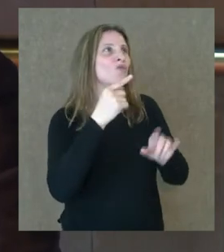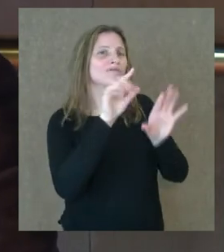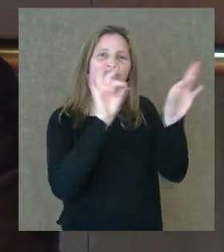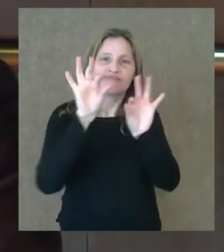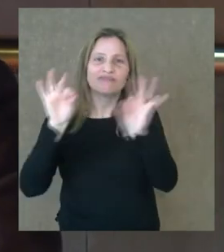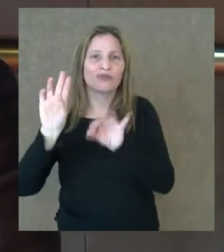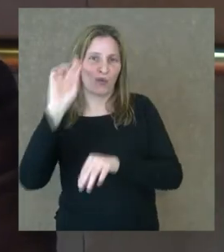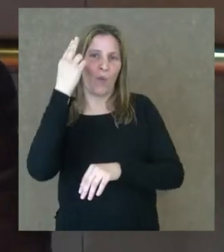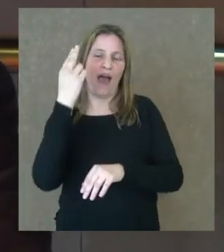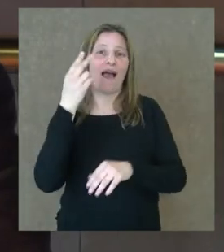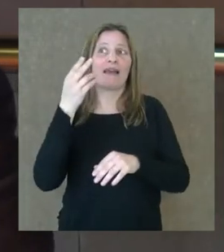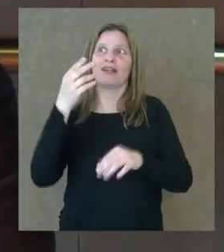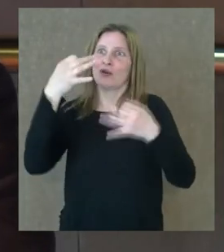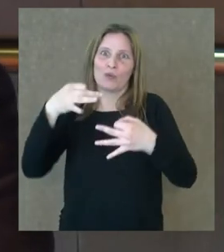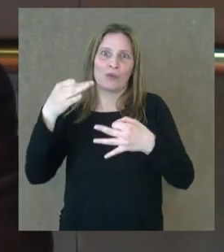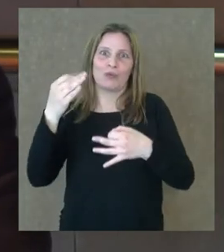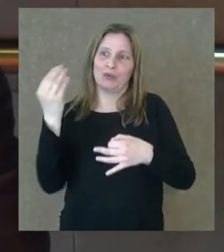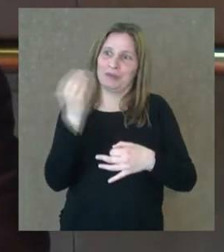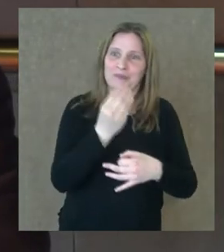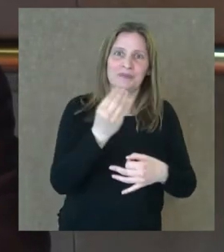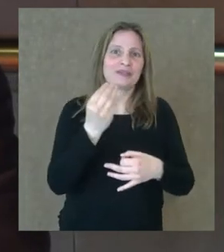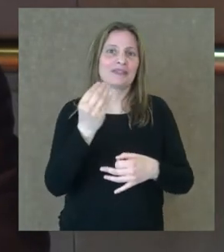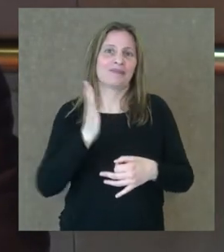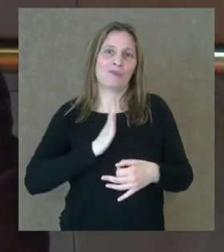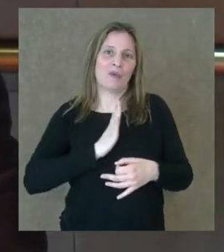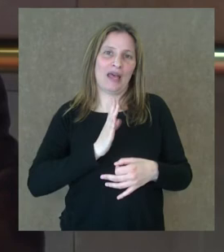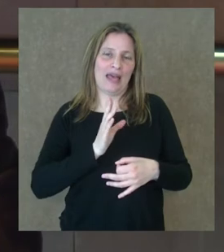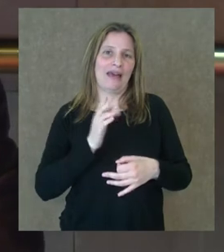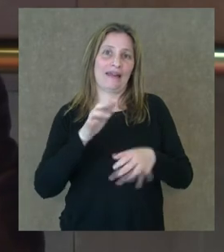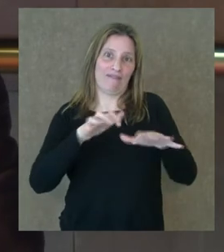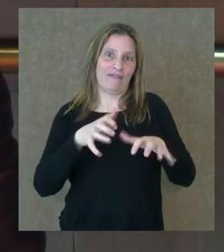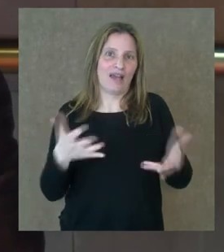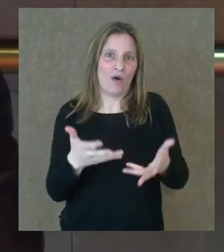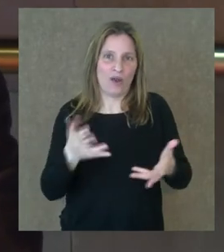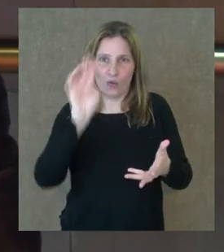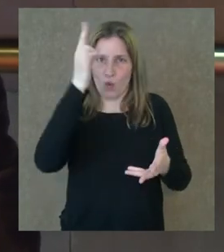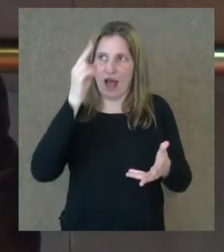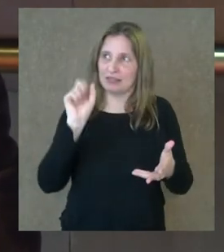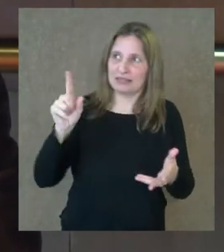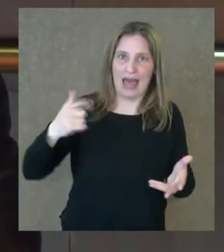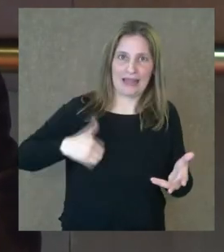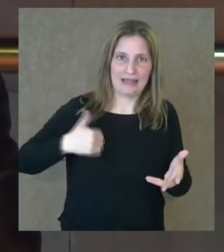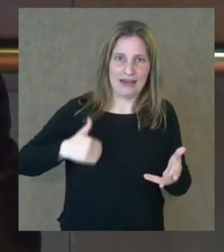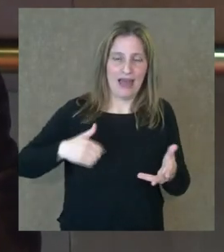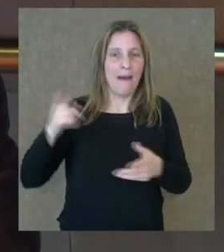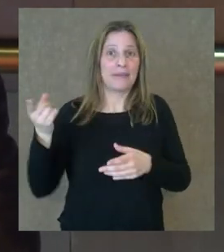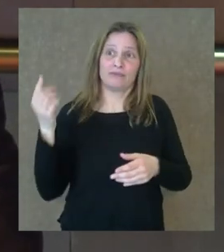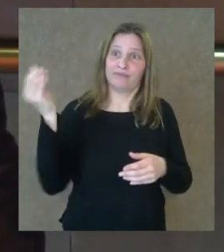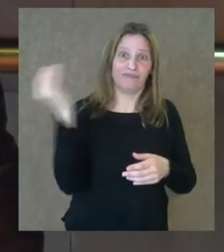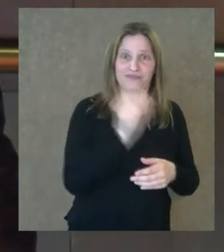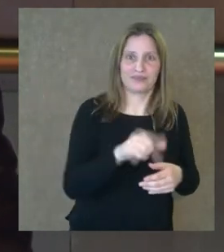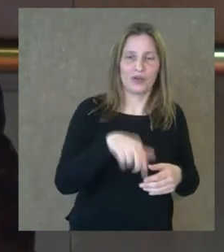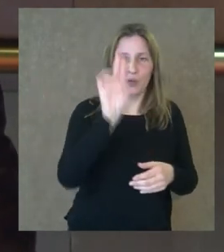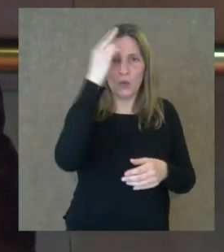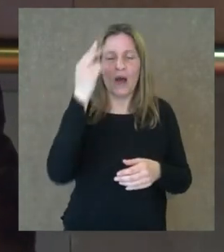con con el agregado de veronica que está radicada en el uruguay este y bueno y